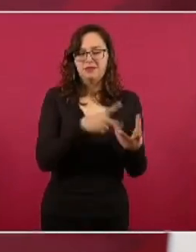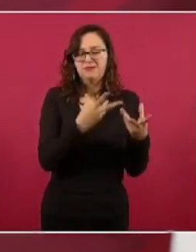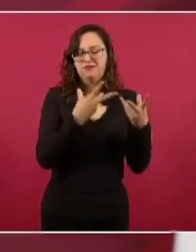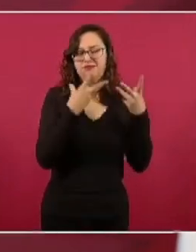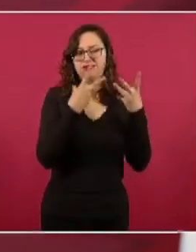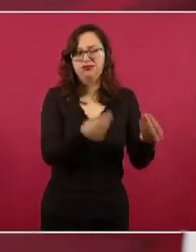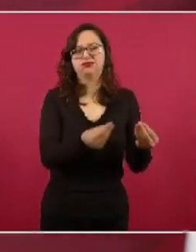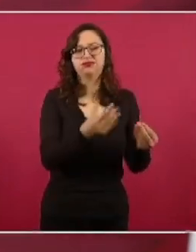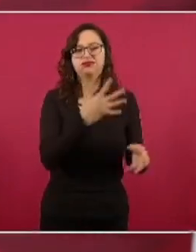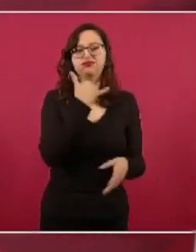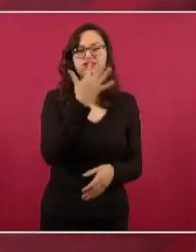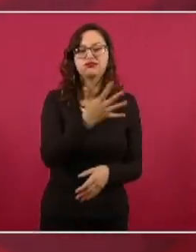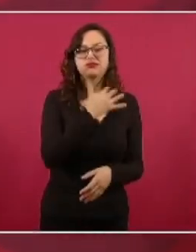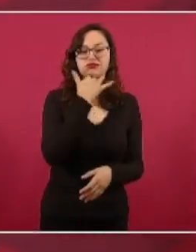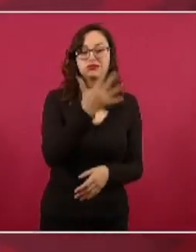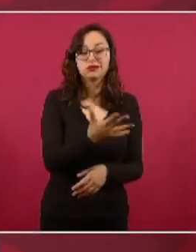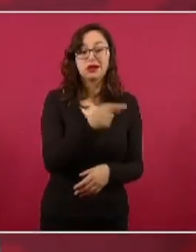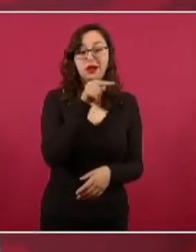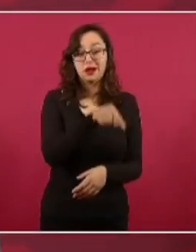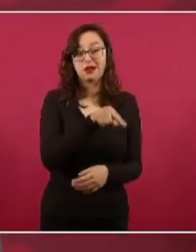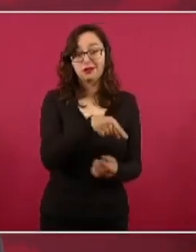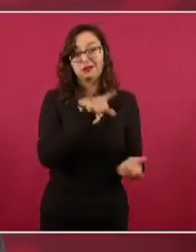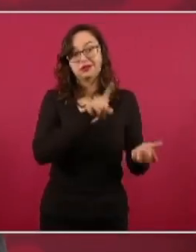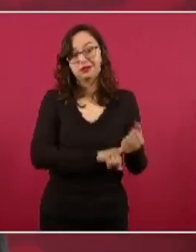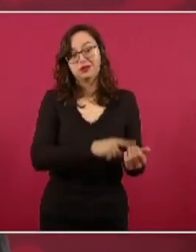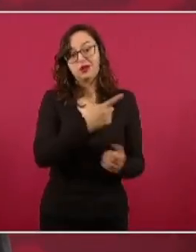muchísimos. Bueno, de ahí salió García Luna.